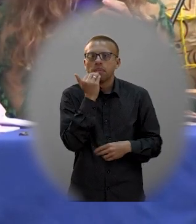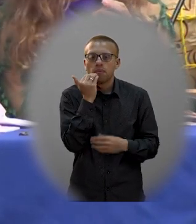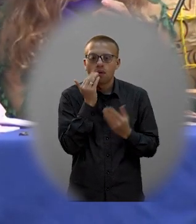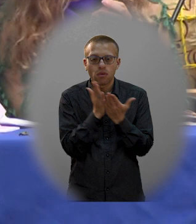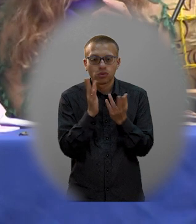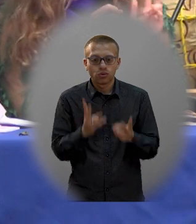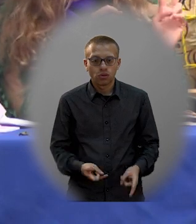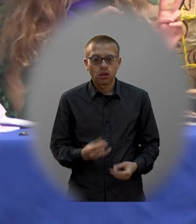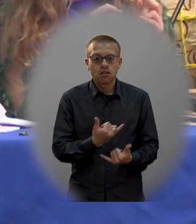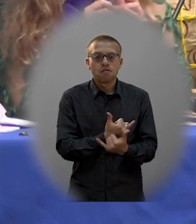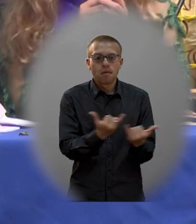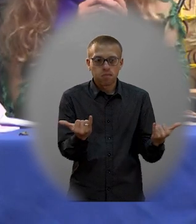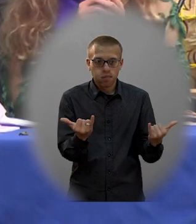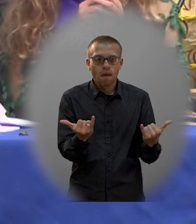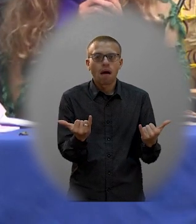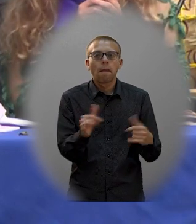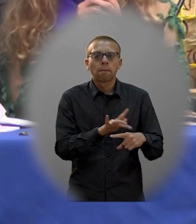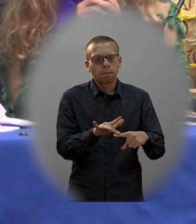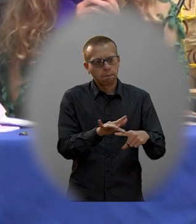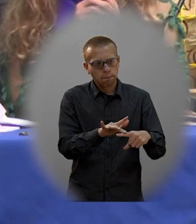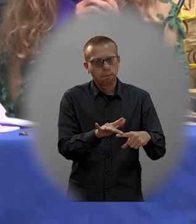de la universidad, los dos.